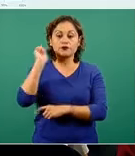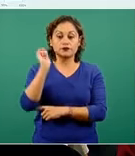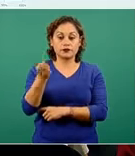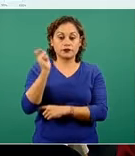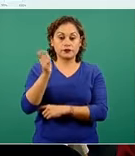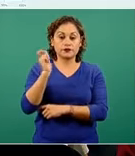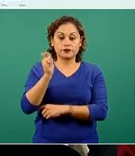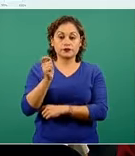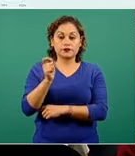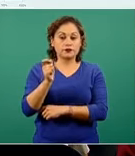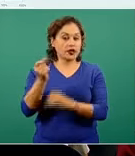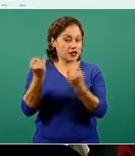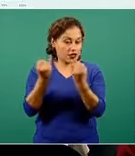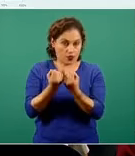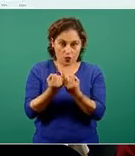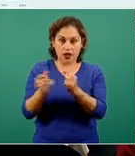mismas